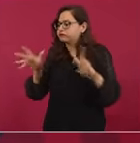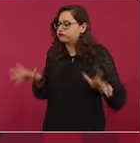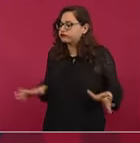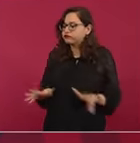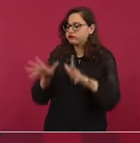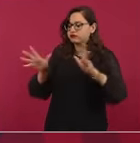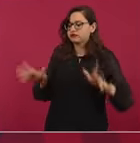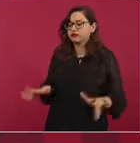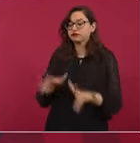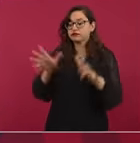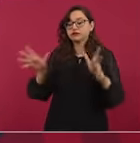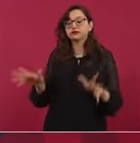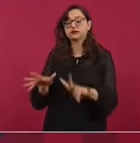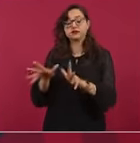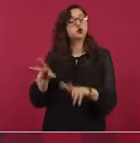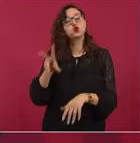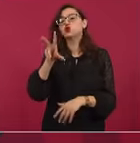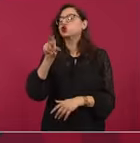para que